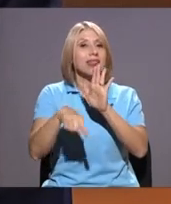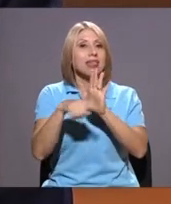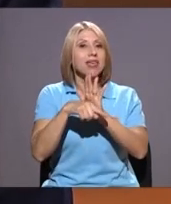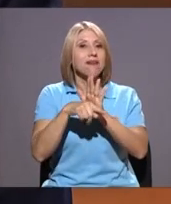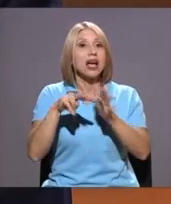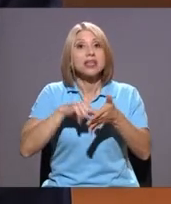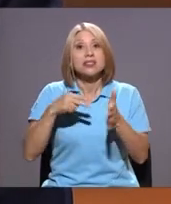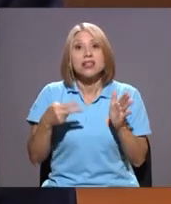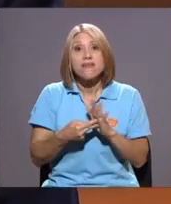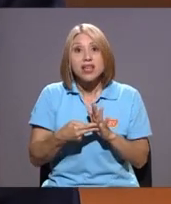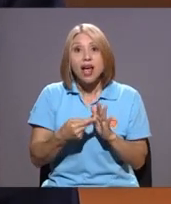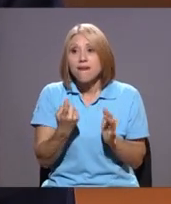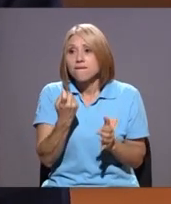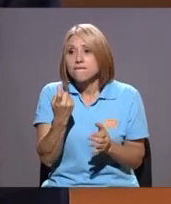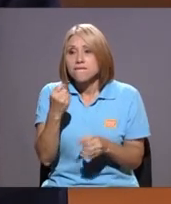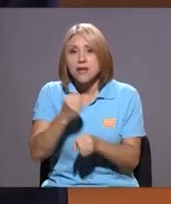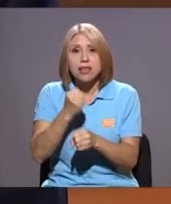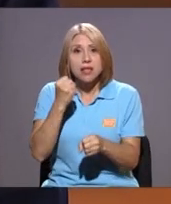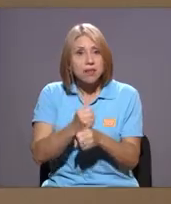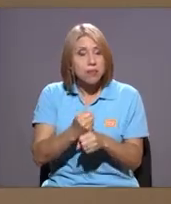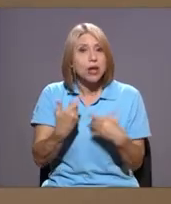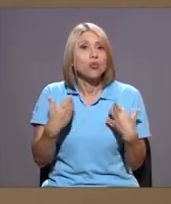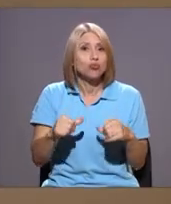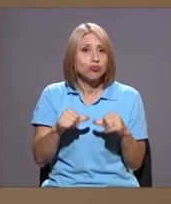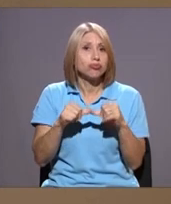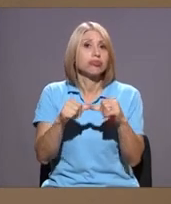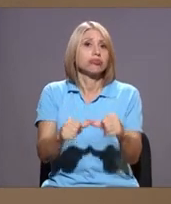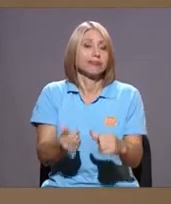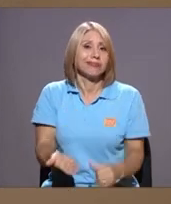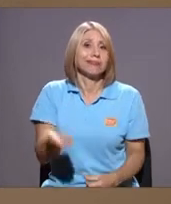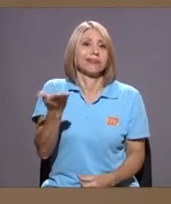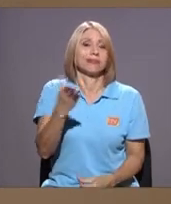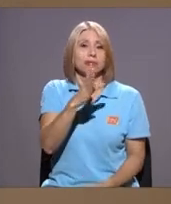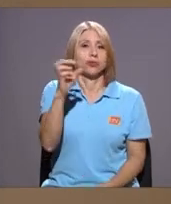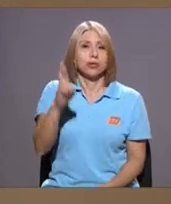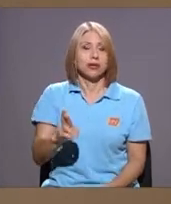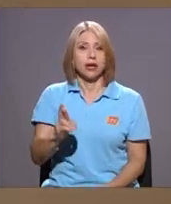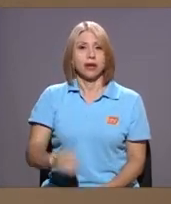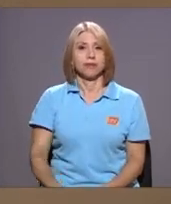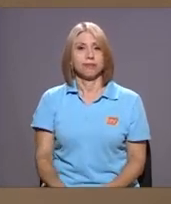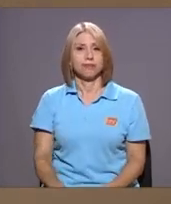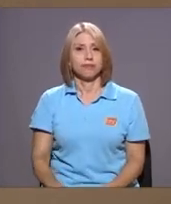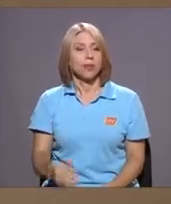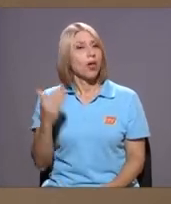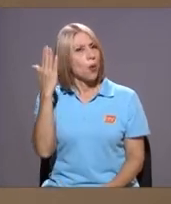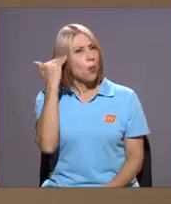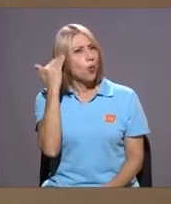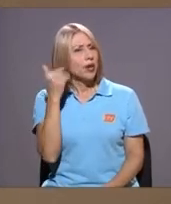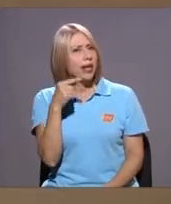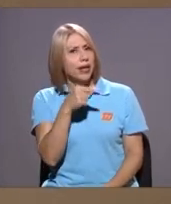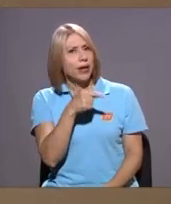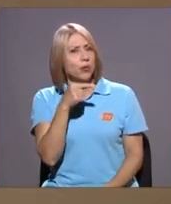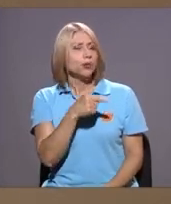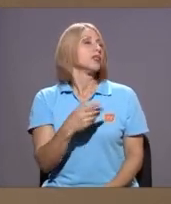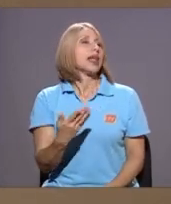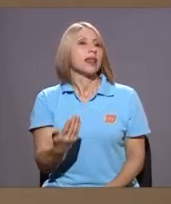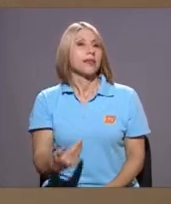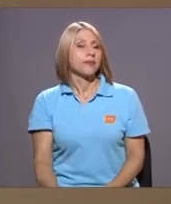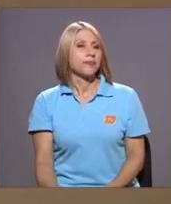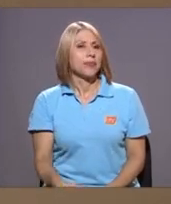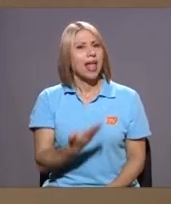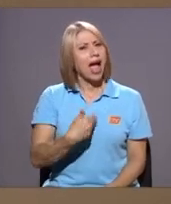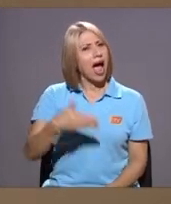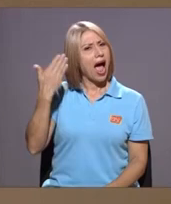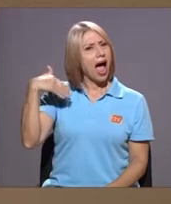desempleo va a subir más en costa rica porque usted me parece que hace